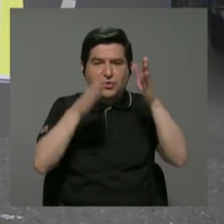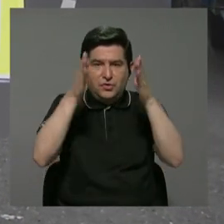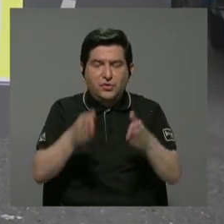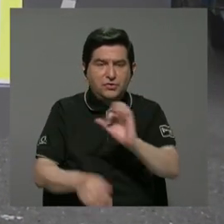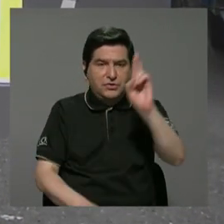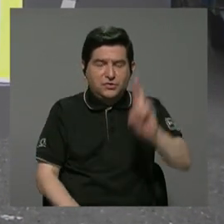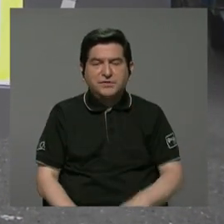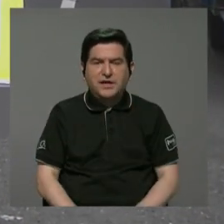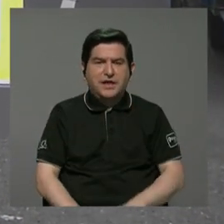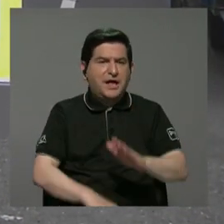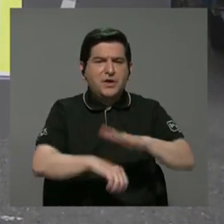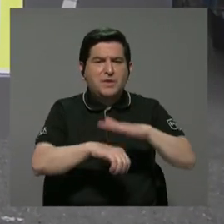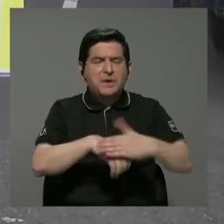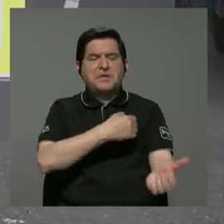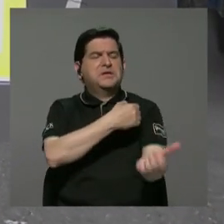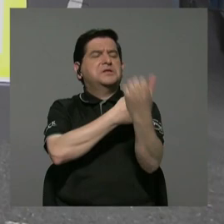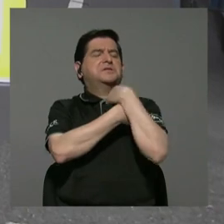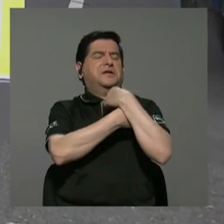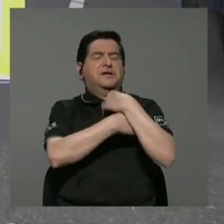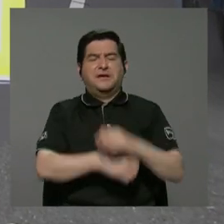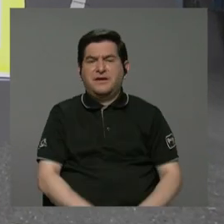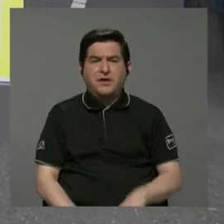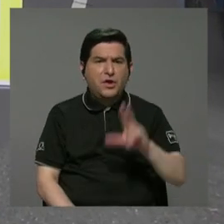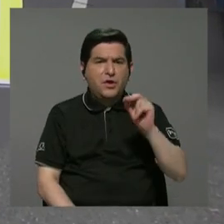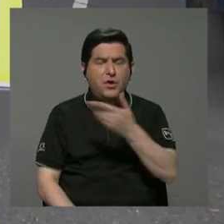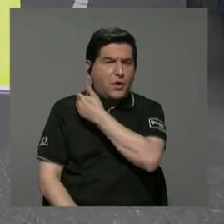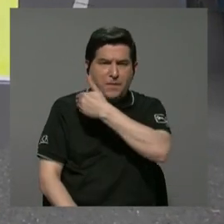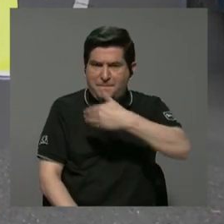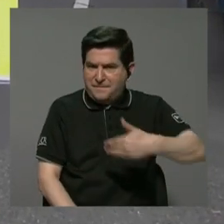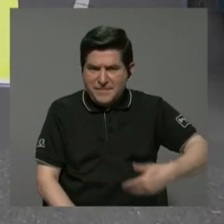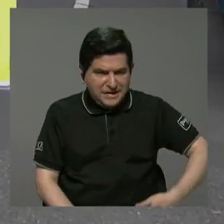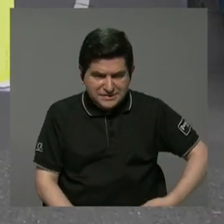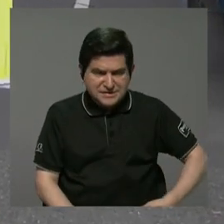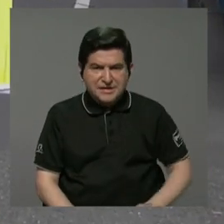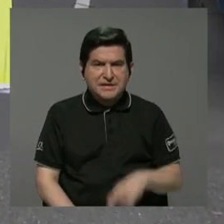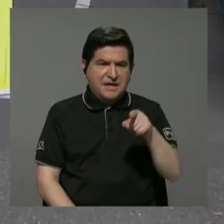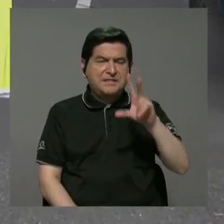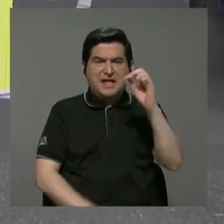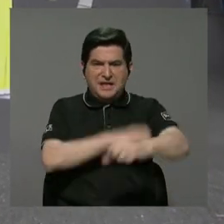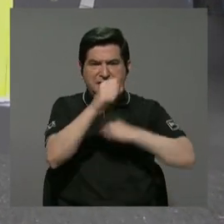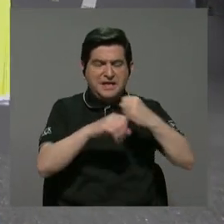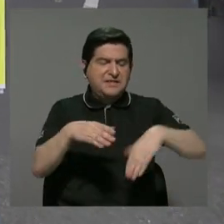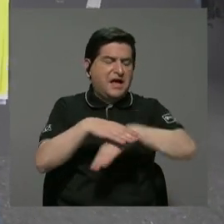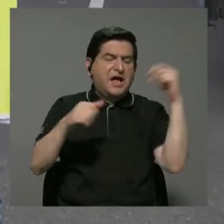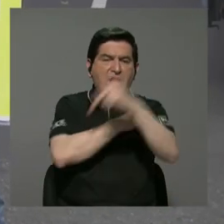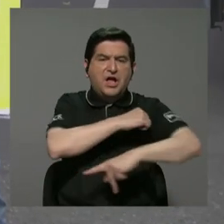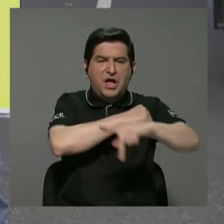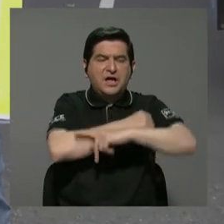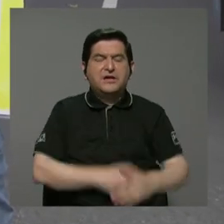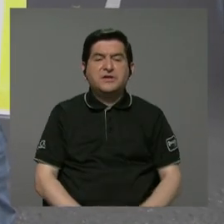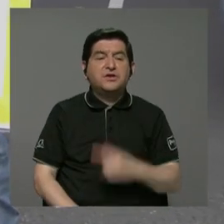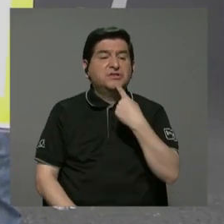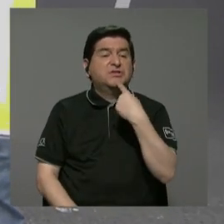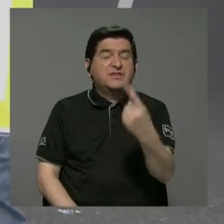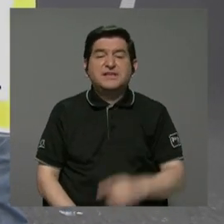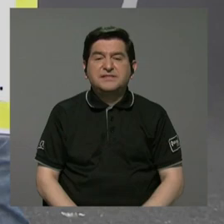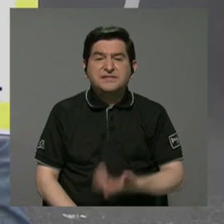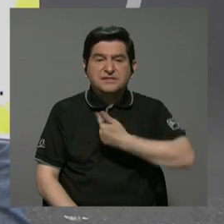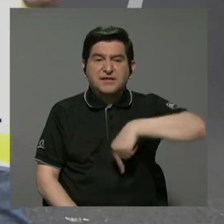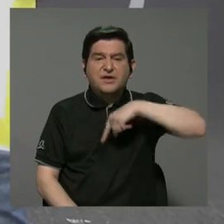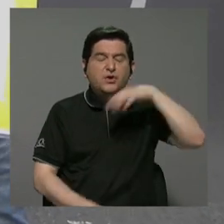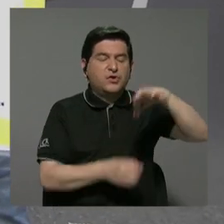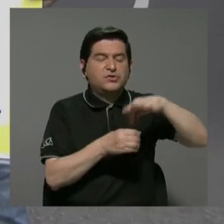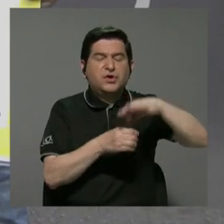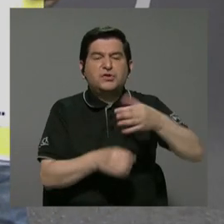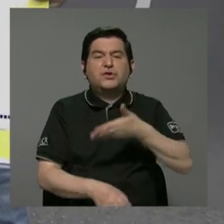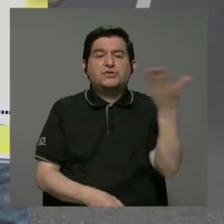No nos dejemos vencer, no permitamos que un presidente que estuvo 30 años fuera del país nos venga a decir qué tenemos que